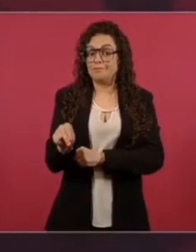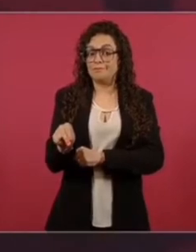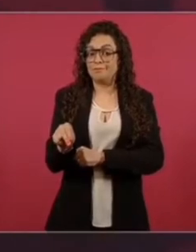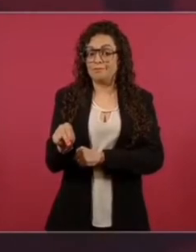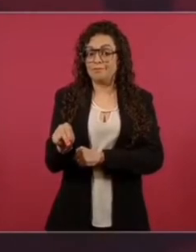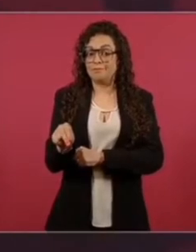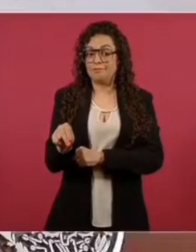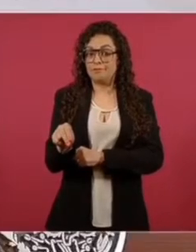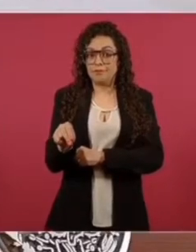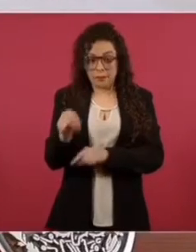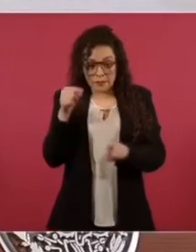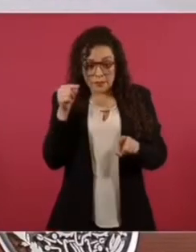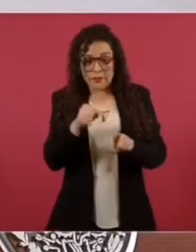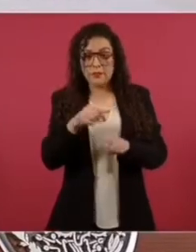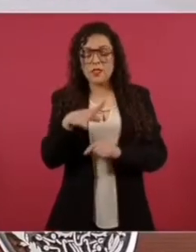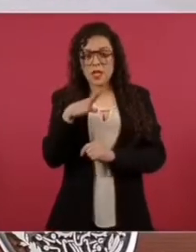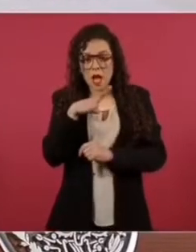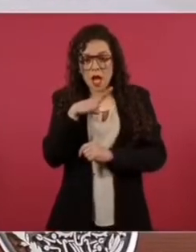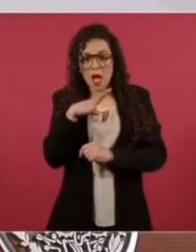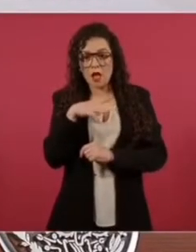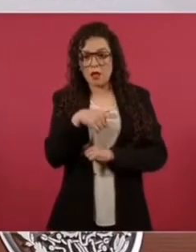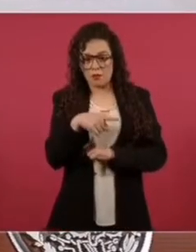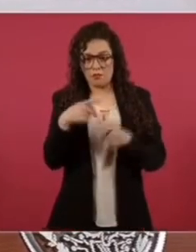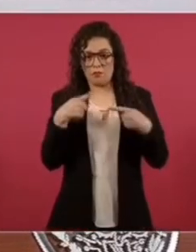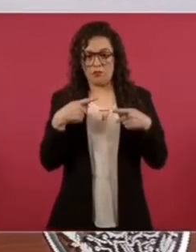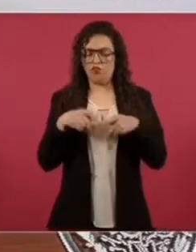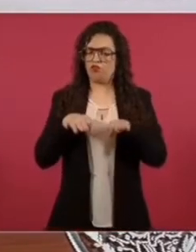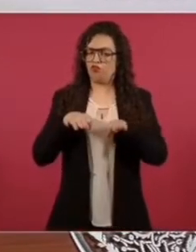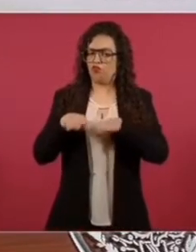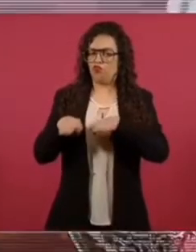¿Hay unos ahí que están, eso sí,